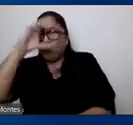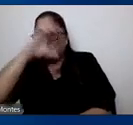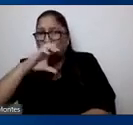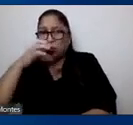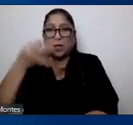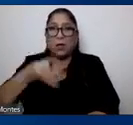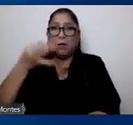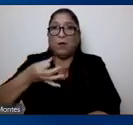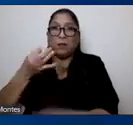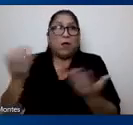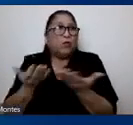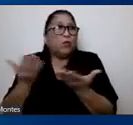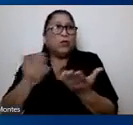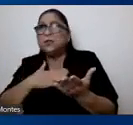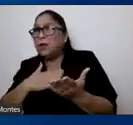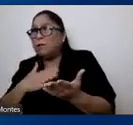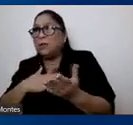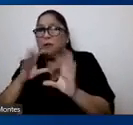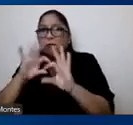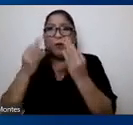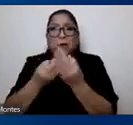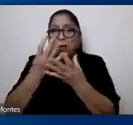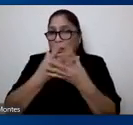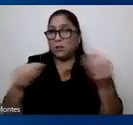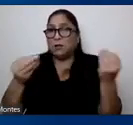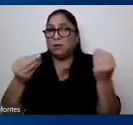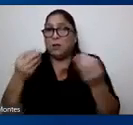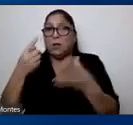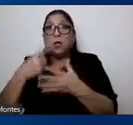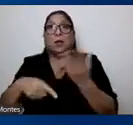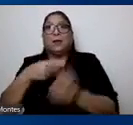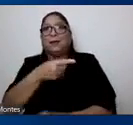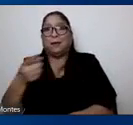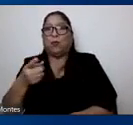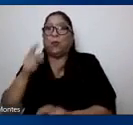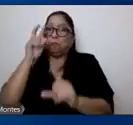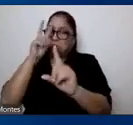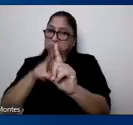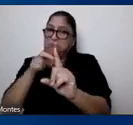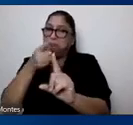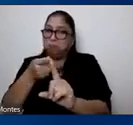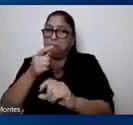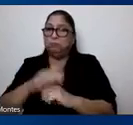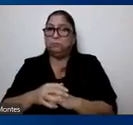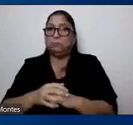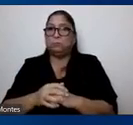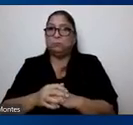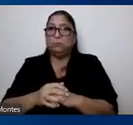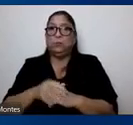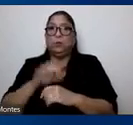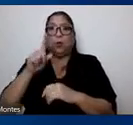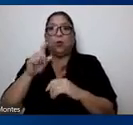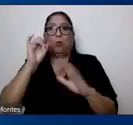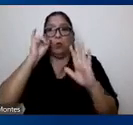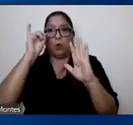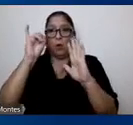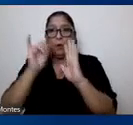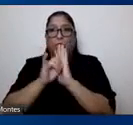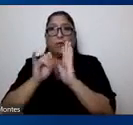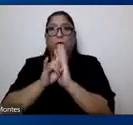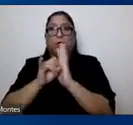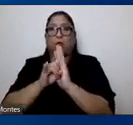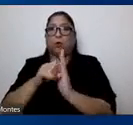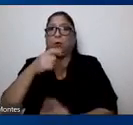sus desaparecidos y que puede tomarse como figura a la